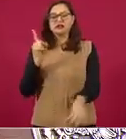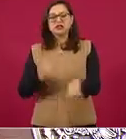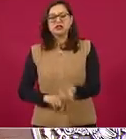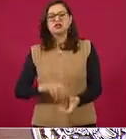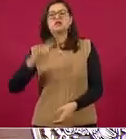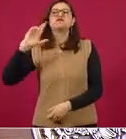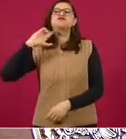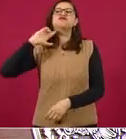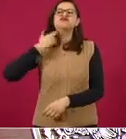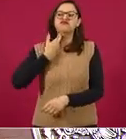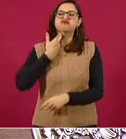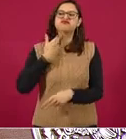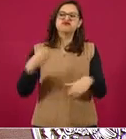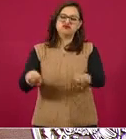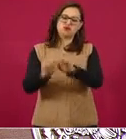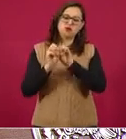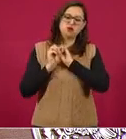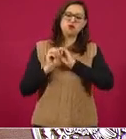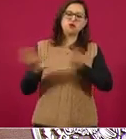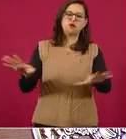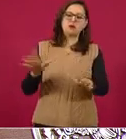para las redes sociales.